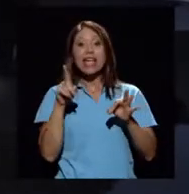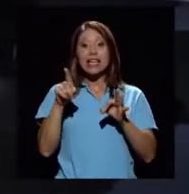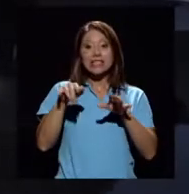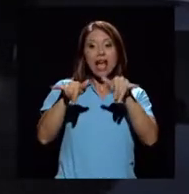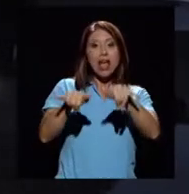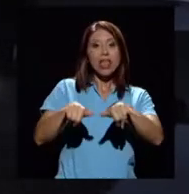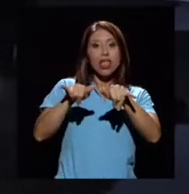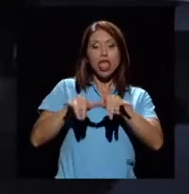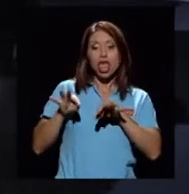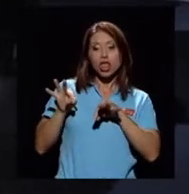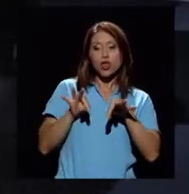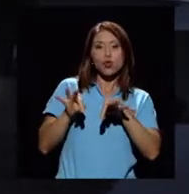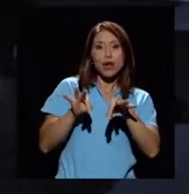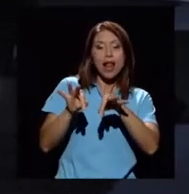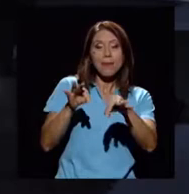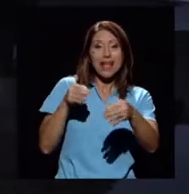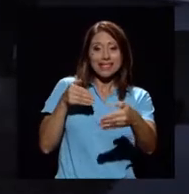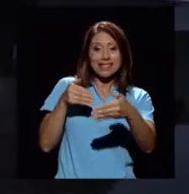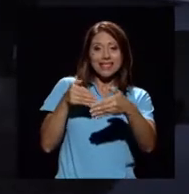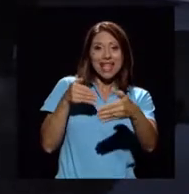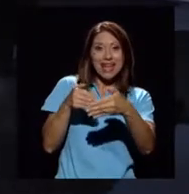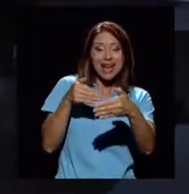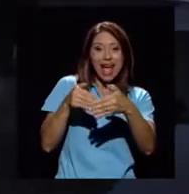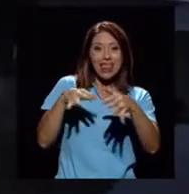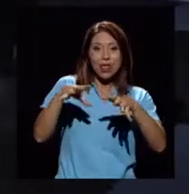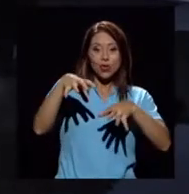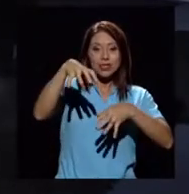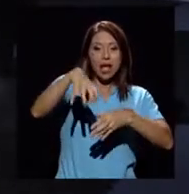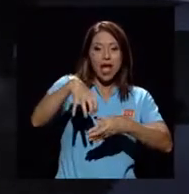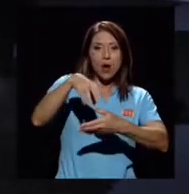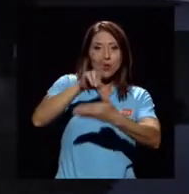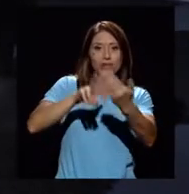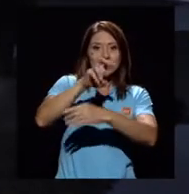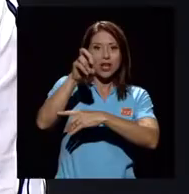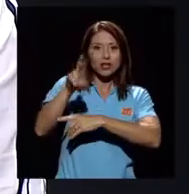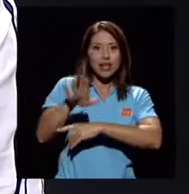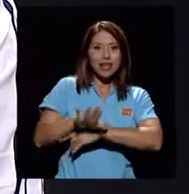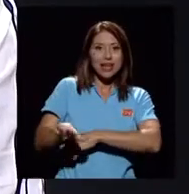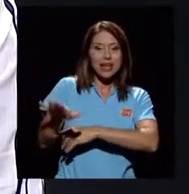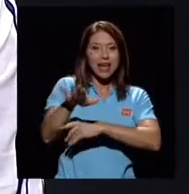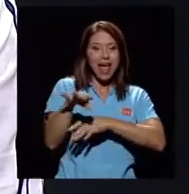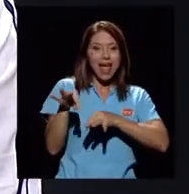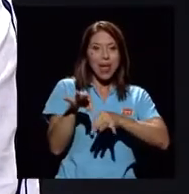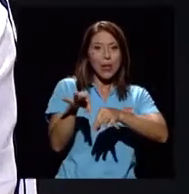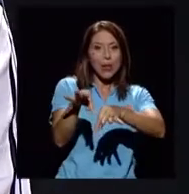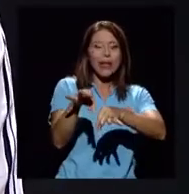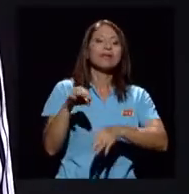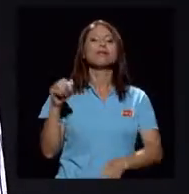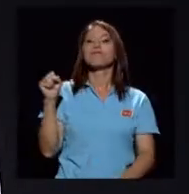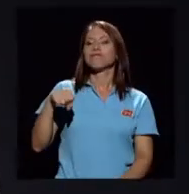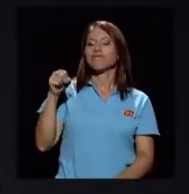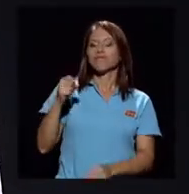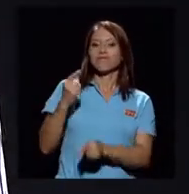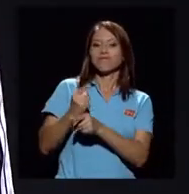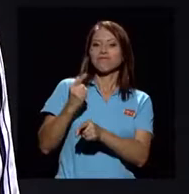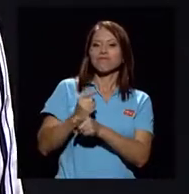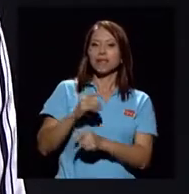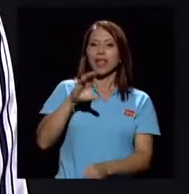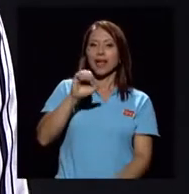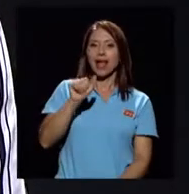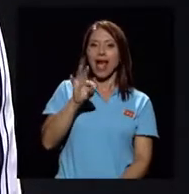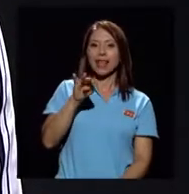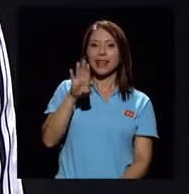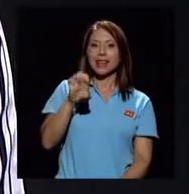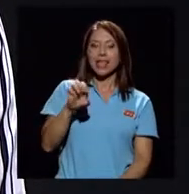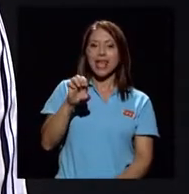está el recinto atlántico de la Universidad de Costa Rica. Sí, ciertamente. Y el Katie nace en